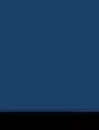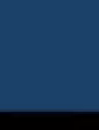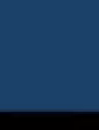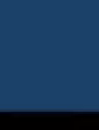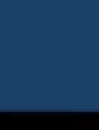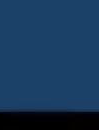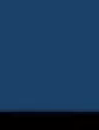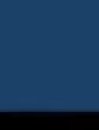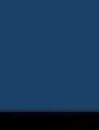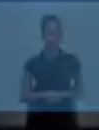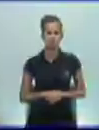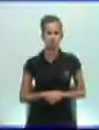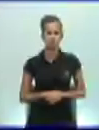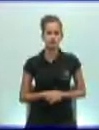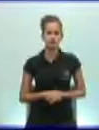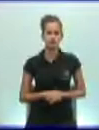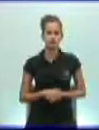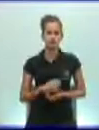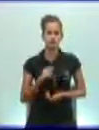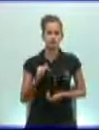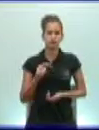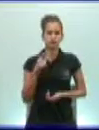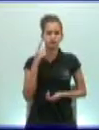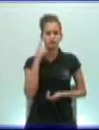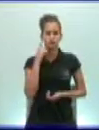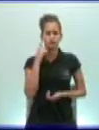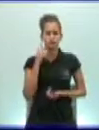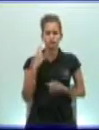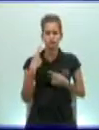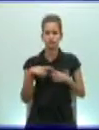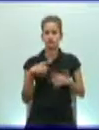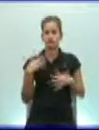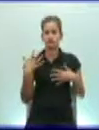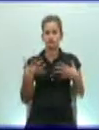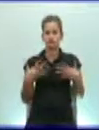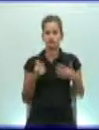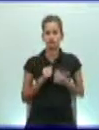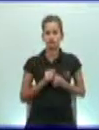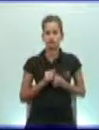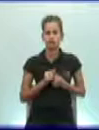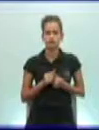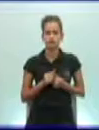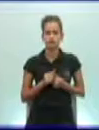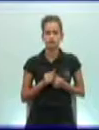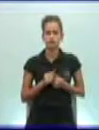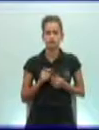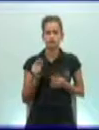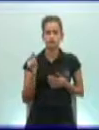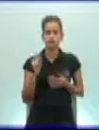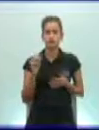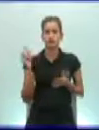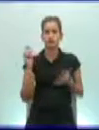Les presento ahora la siguiente actividad. Señala el sujeto y el predicado.